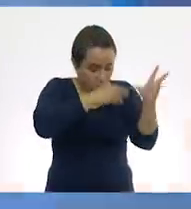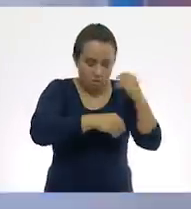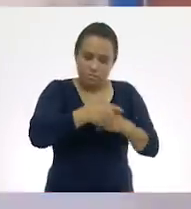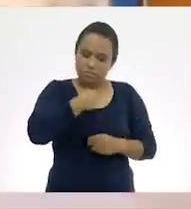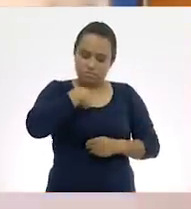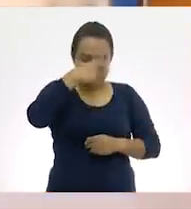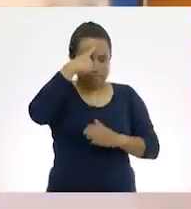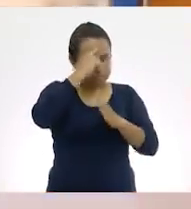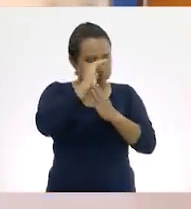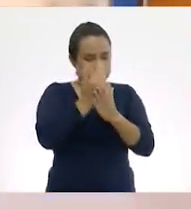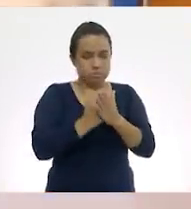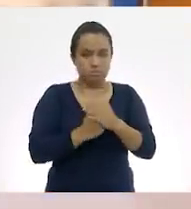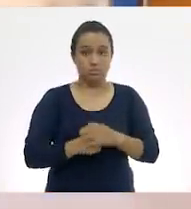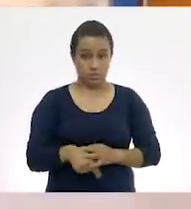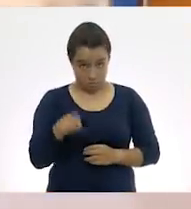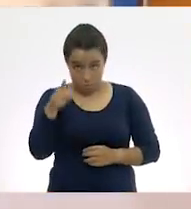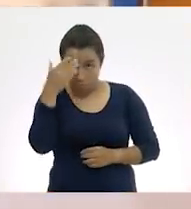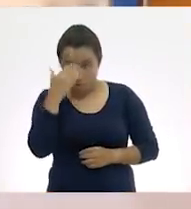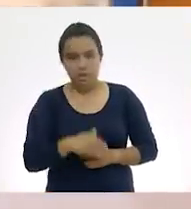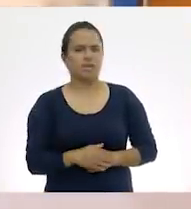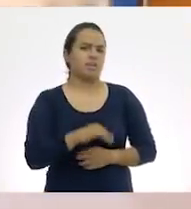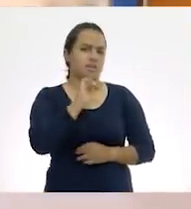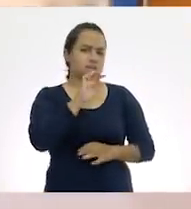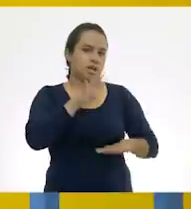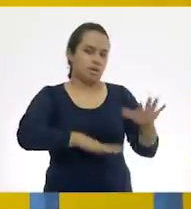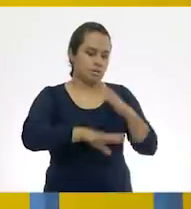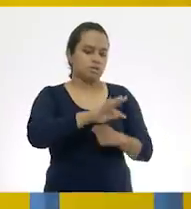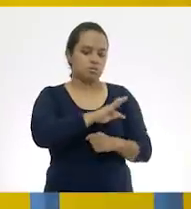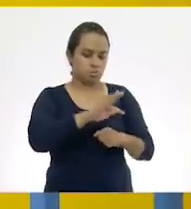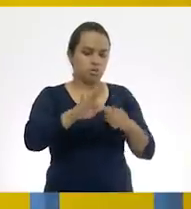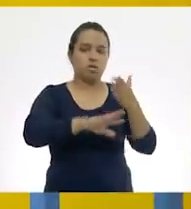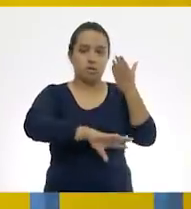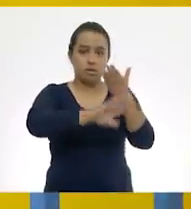eso? Pues sí, en ocasiones puede afectar,